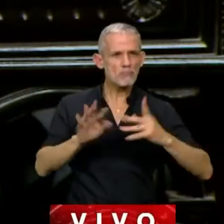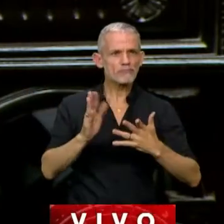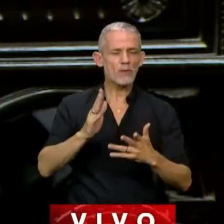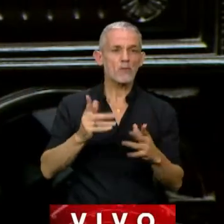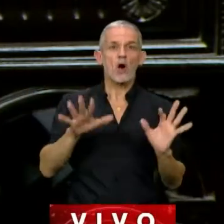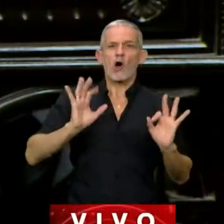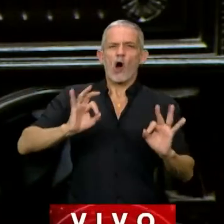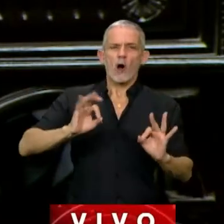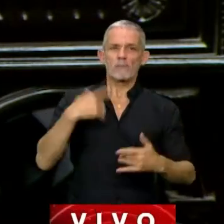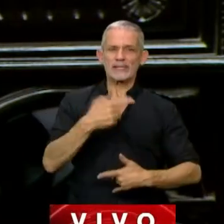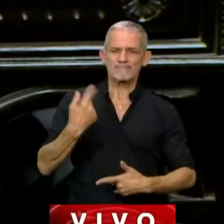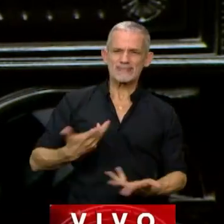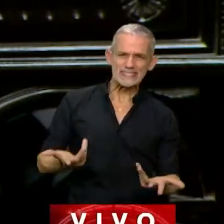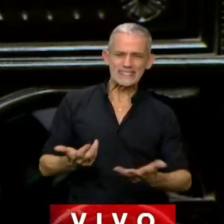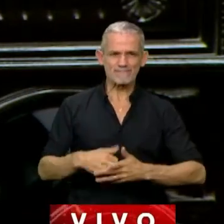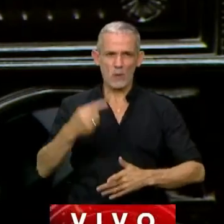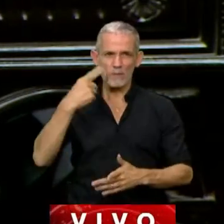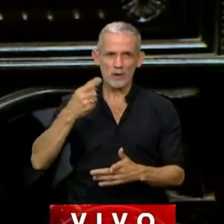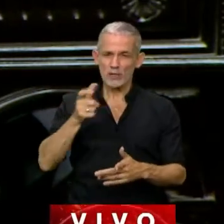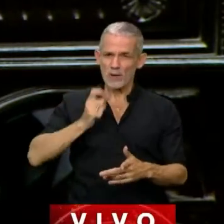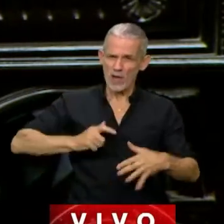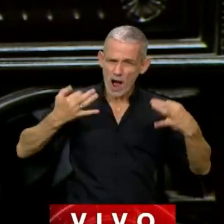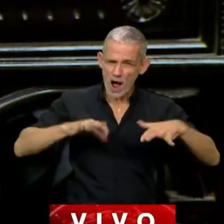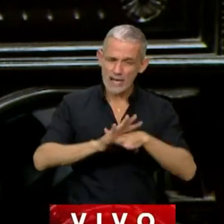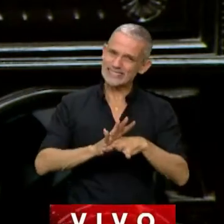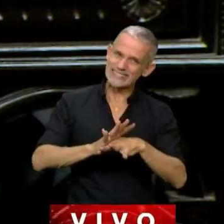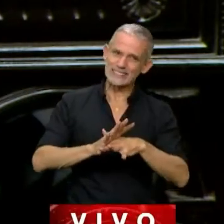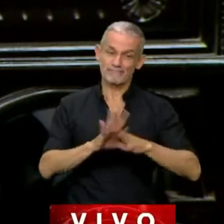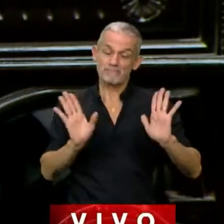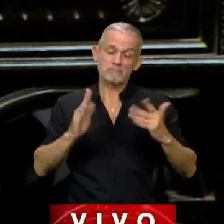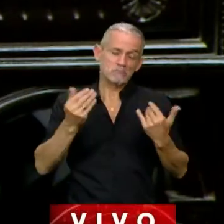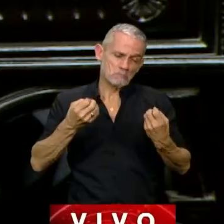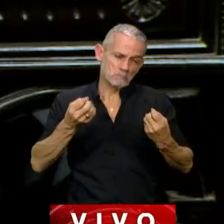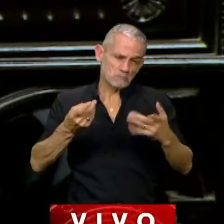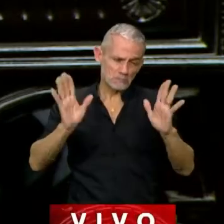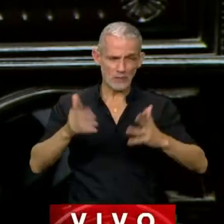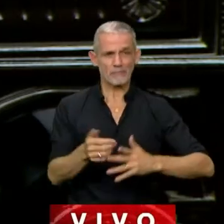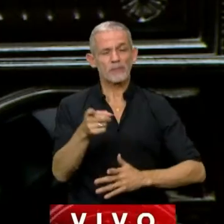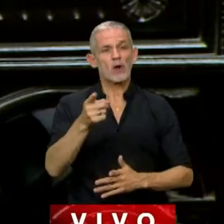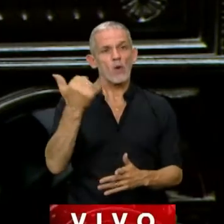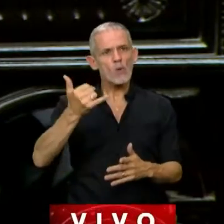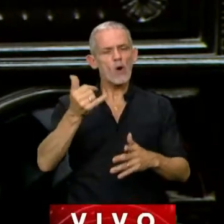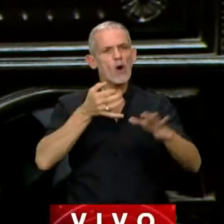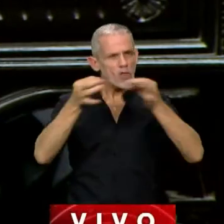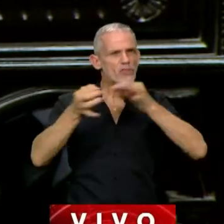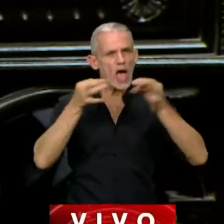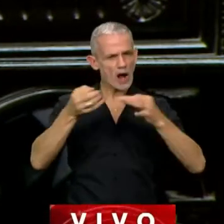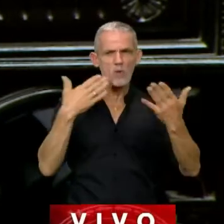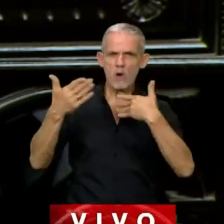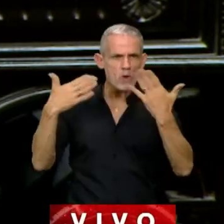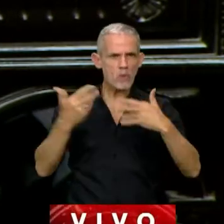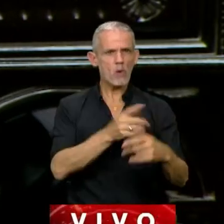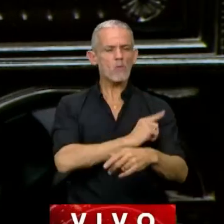sido satisfactorias para el que formuló las preguntas y eso también es comprensible. Pero no hay duda que hubo un intenso diálogo entre el